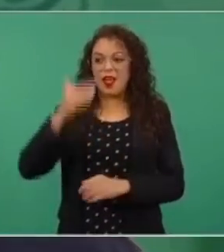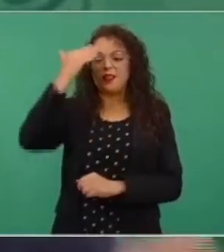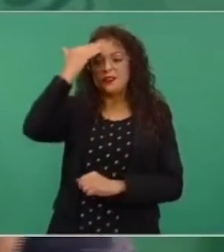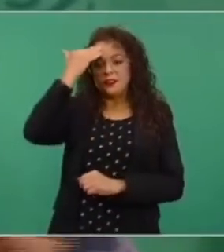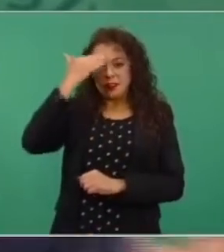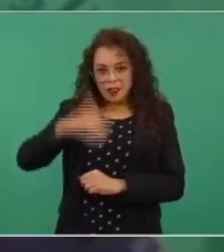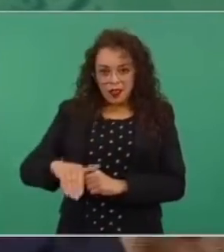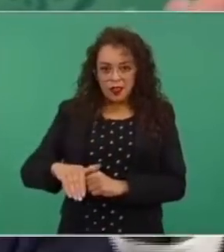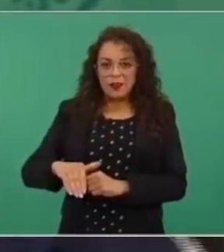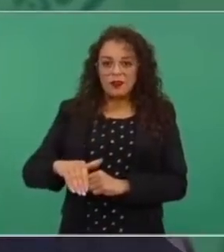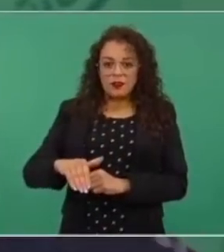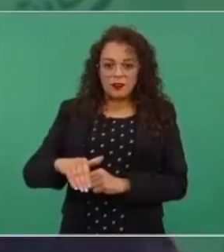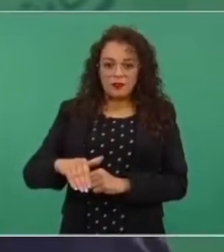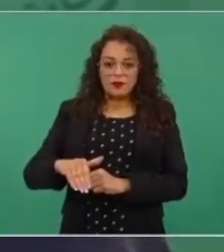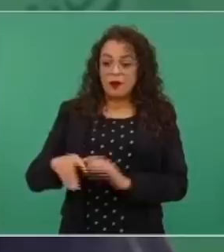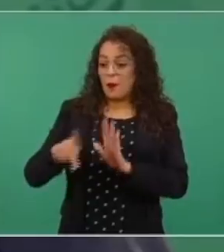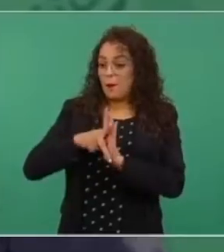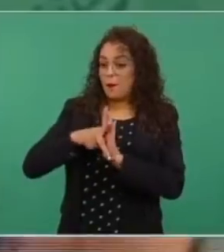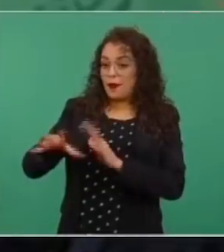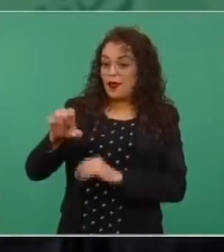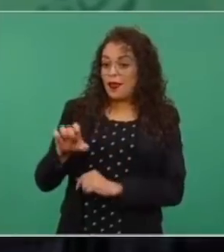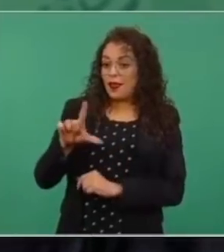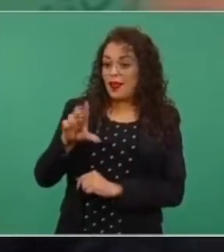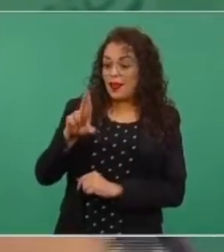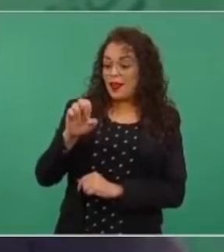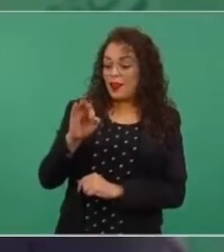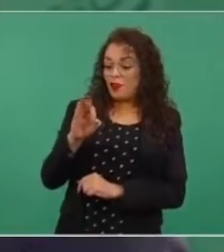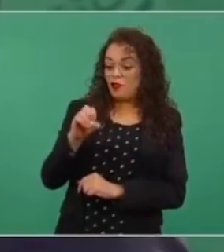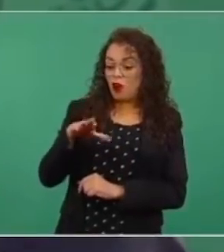que pues el Reforma tiene que actuar así porque